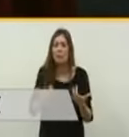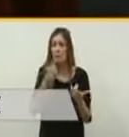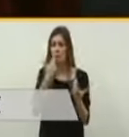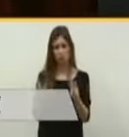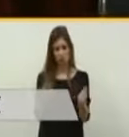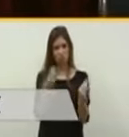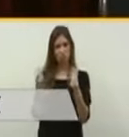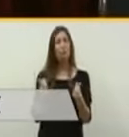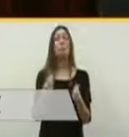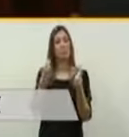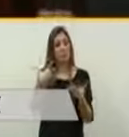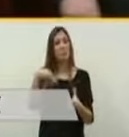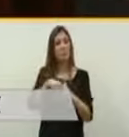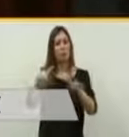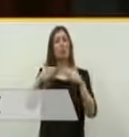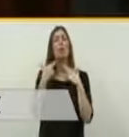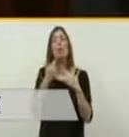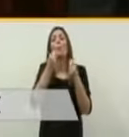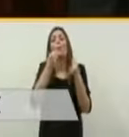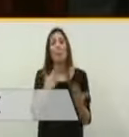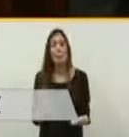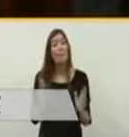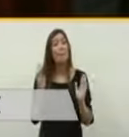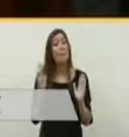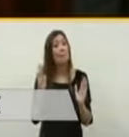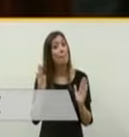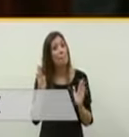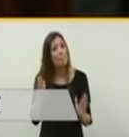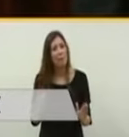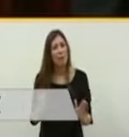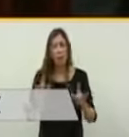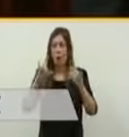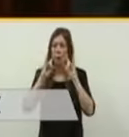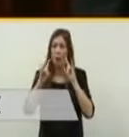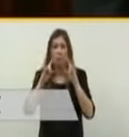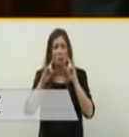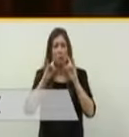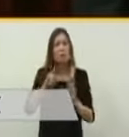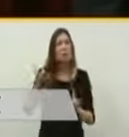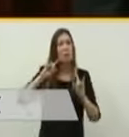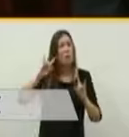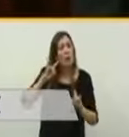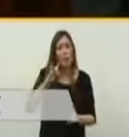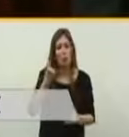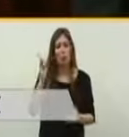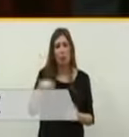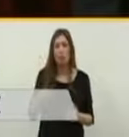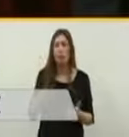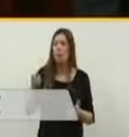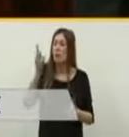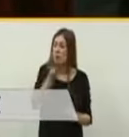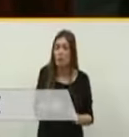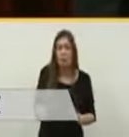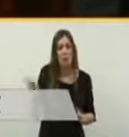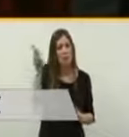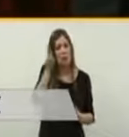el ambiente que hay en el Congreso de los Diputados. Pero ese ruido permanente, ese rum-rum constante,